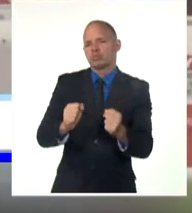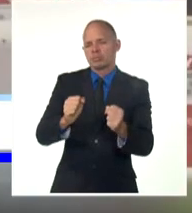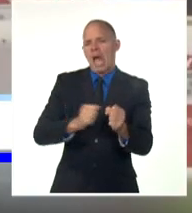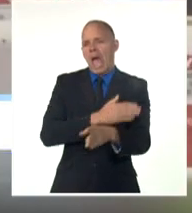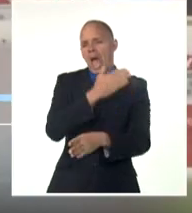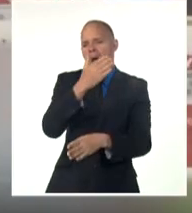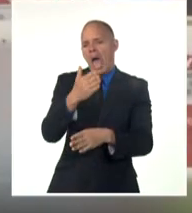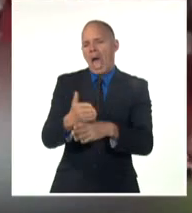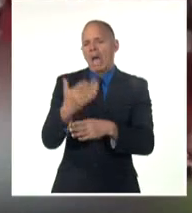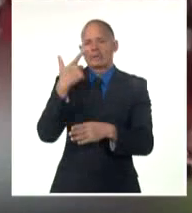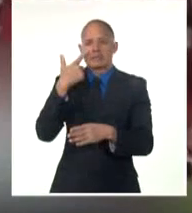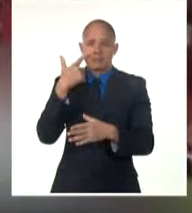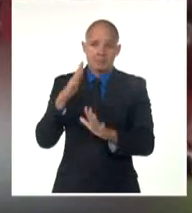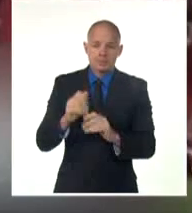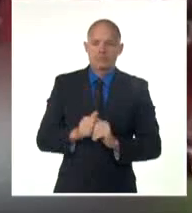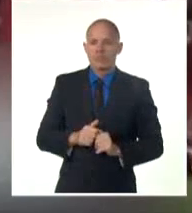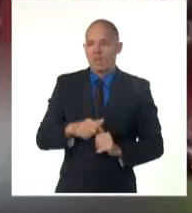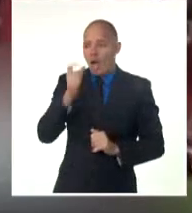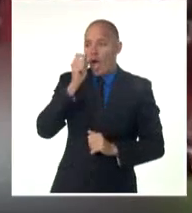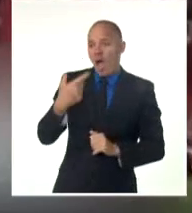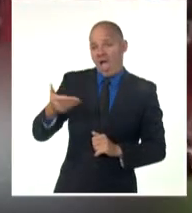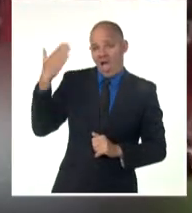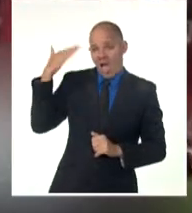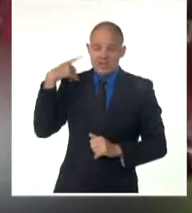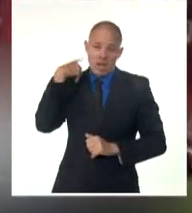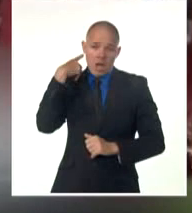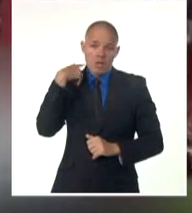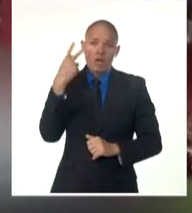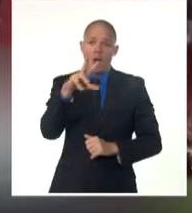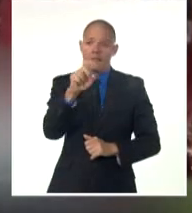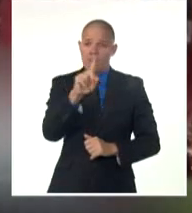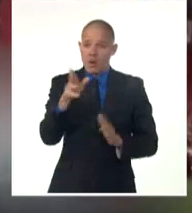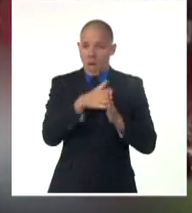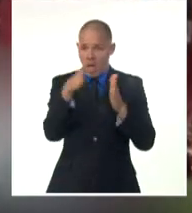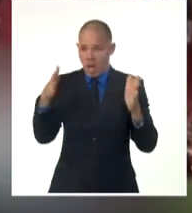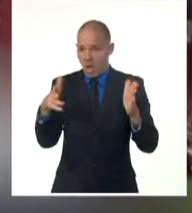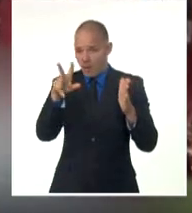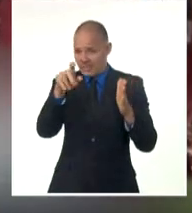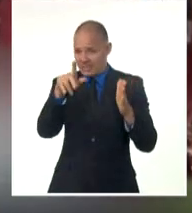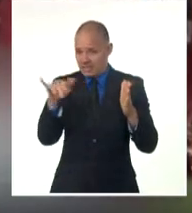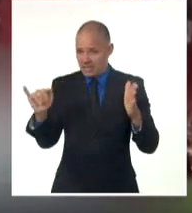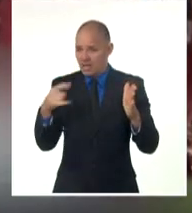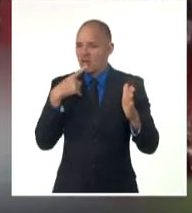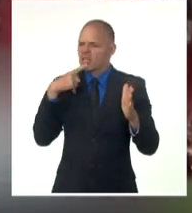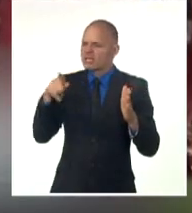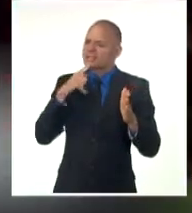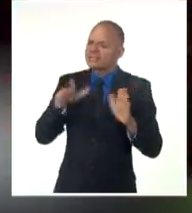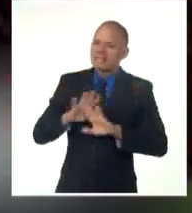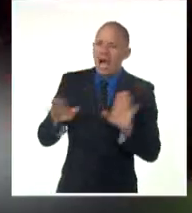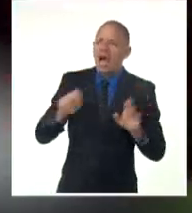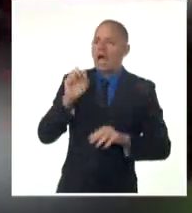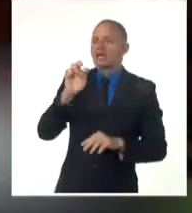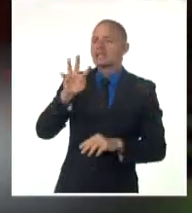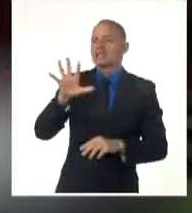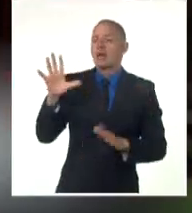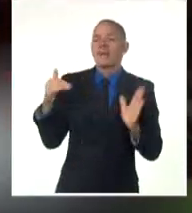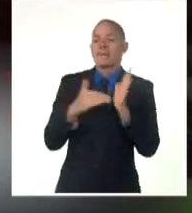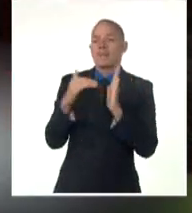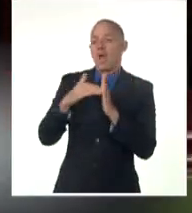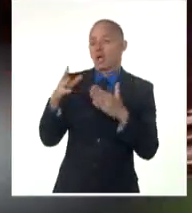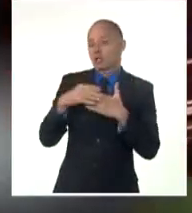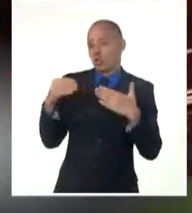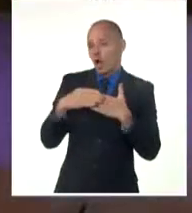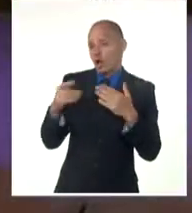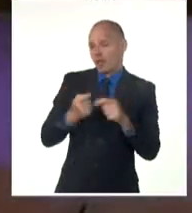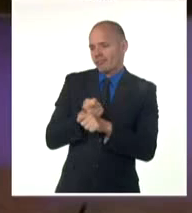extradición. Toledo, quien gobernó la nación andina entre 2001 y 2006, es imputado por recibir 35 millones de dólares en